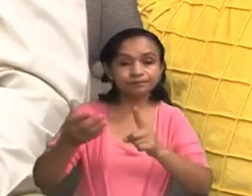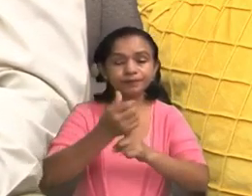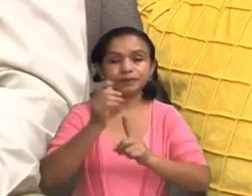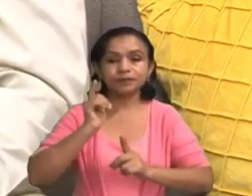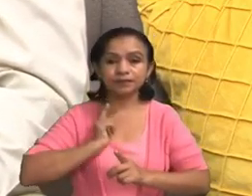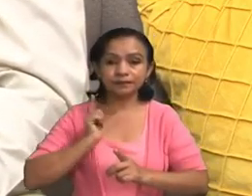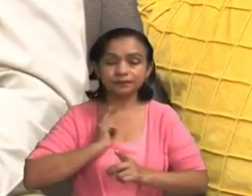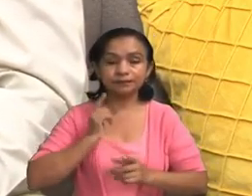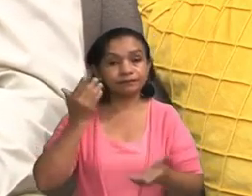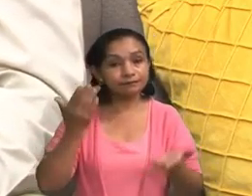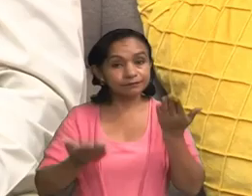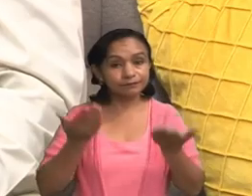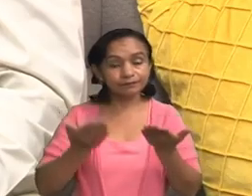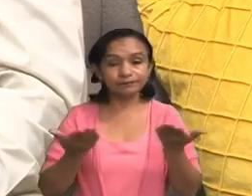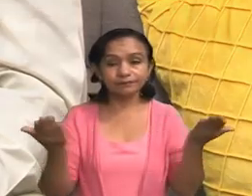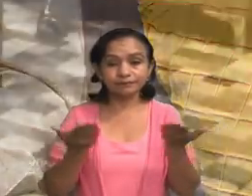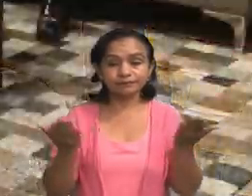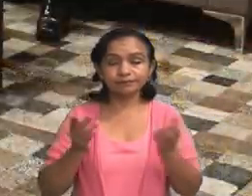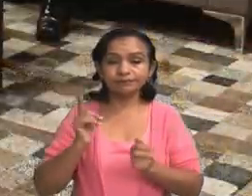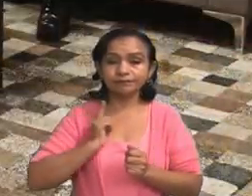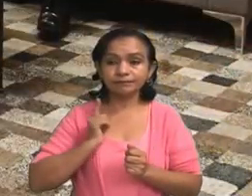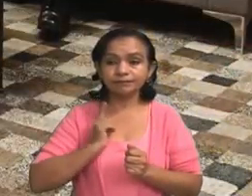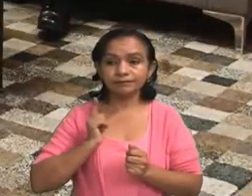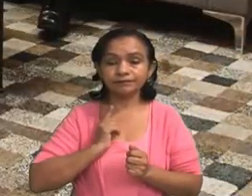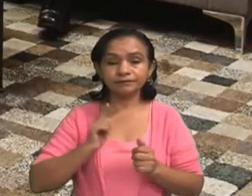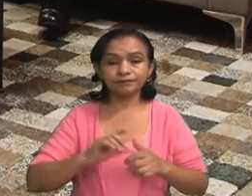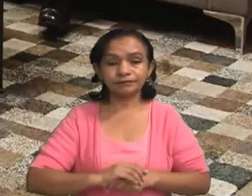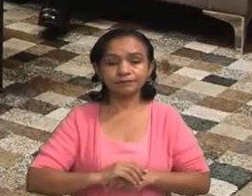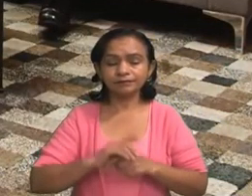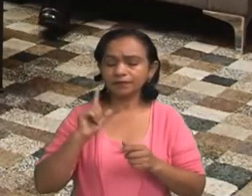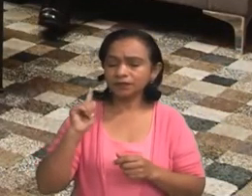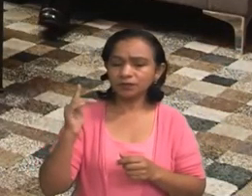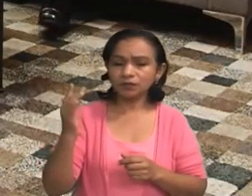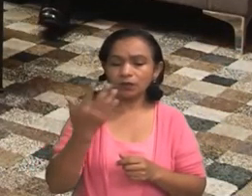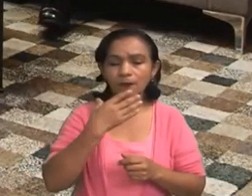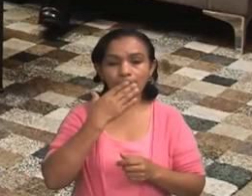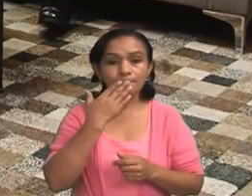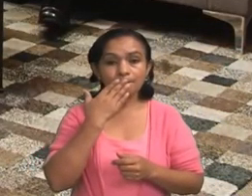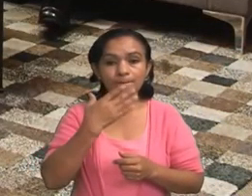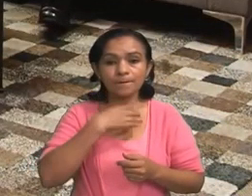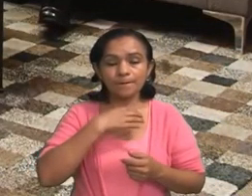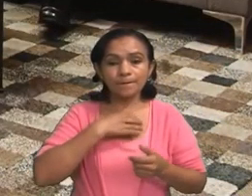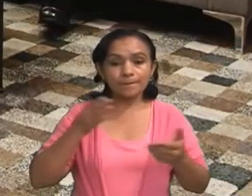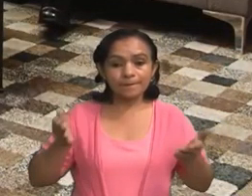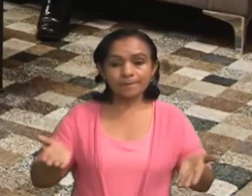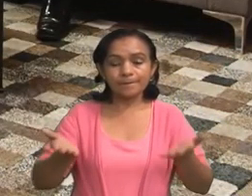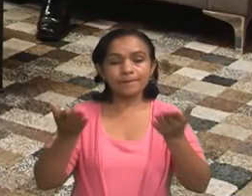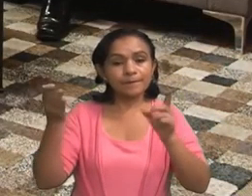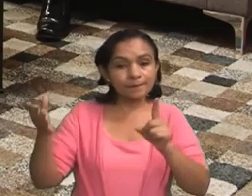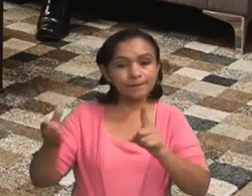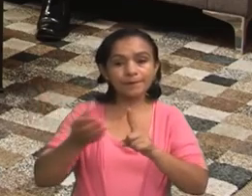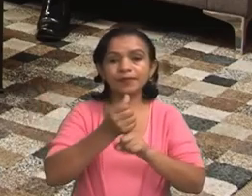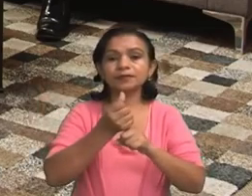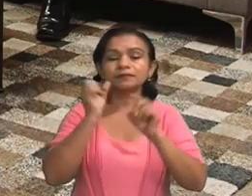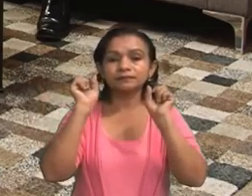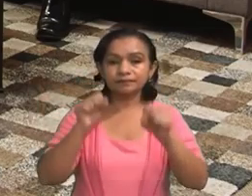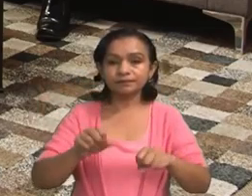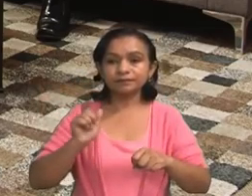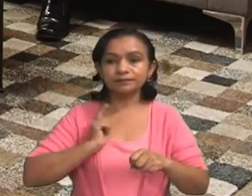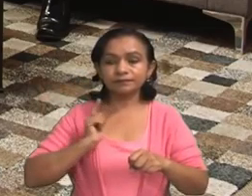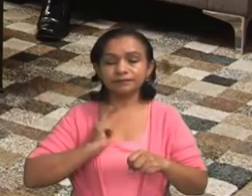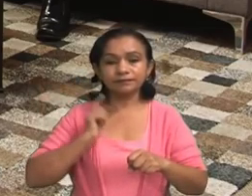Y así es que tenemos toda la motivación a fin de alcanzar esto y que